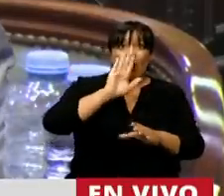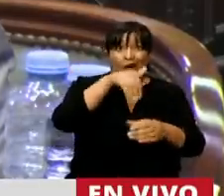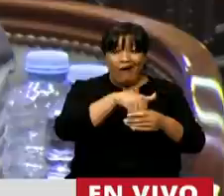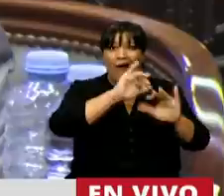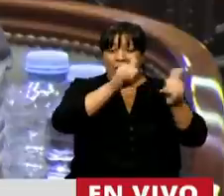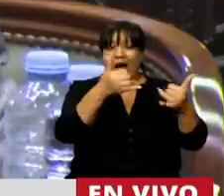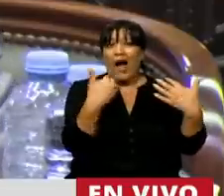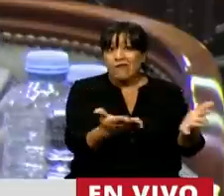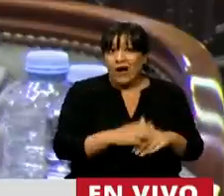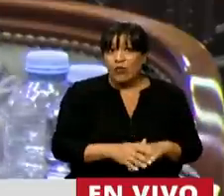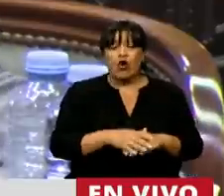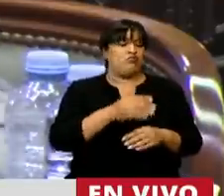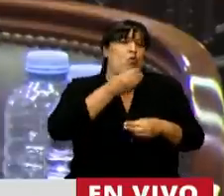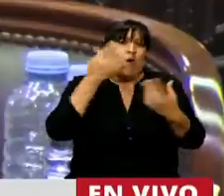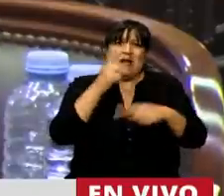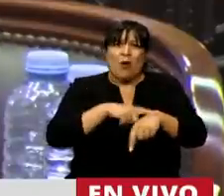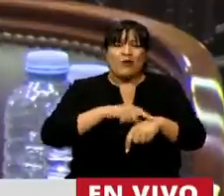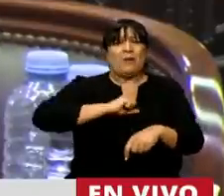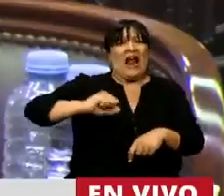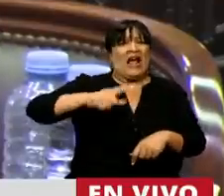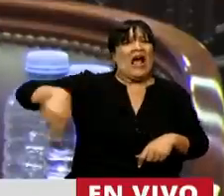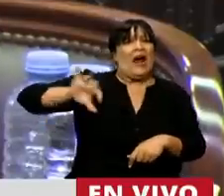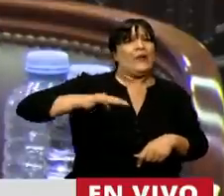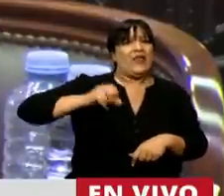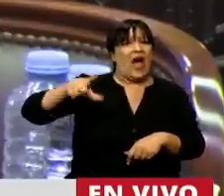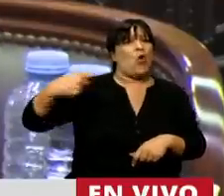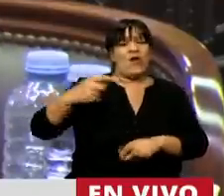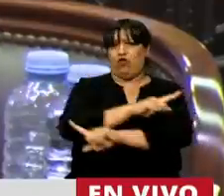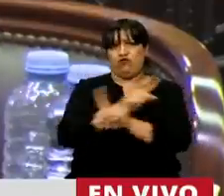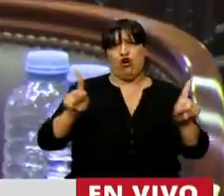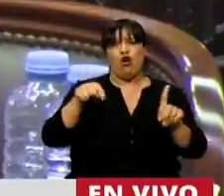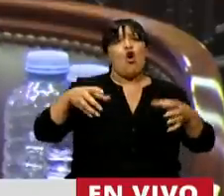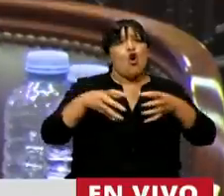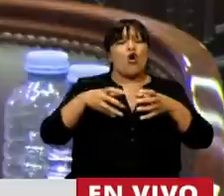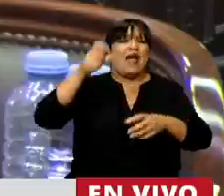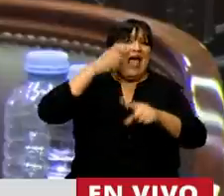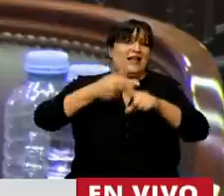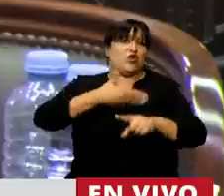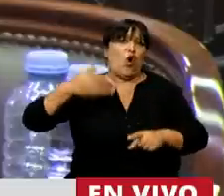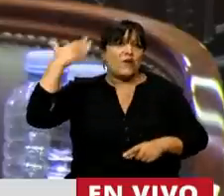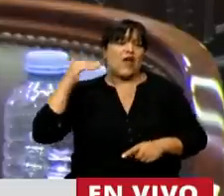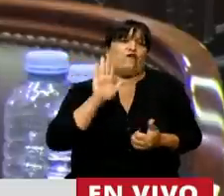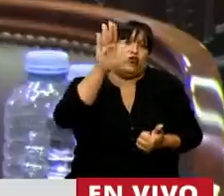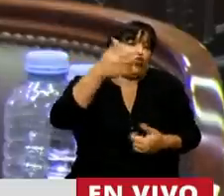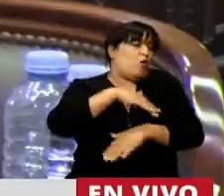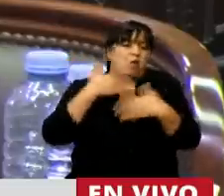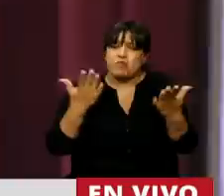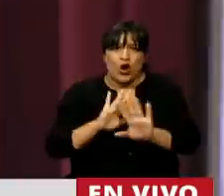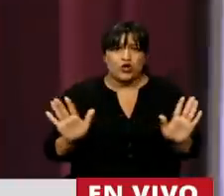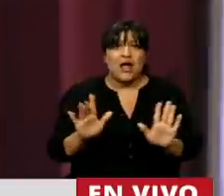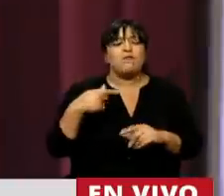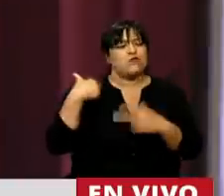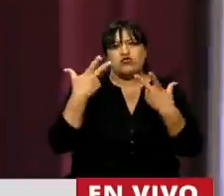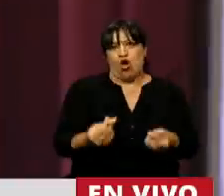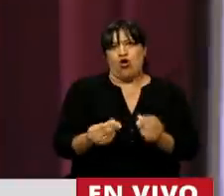el gobierno que sea, en el momento que sea, para cagarle la vida a un jubilado. En este gobierno, en el anterior, en el que vaya a venir, en el que me toque estar. Porque eso es lo